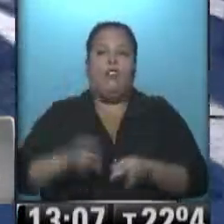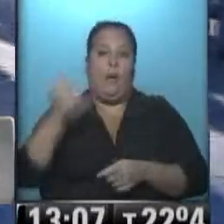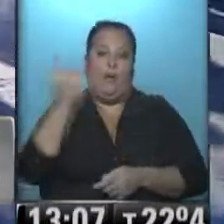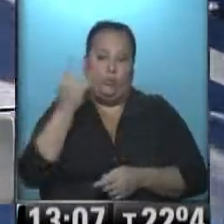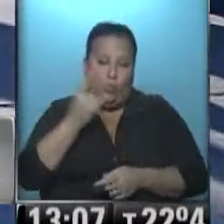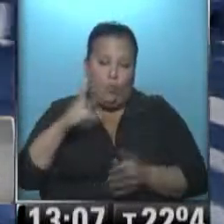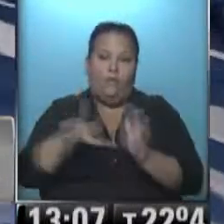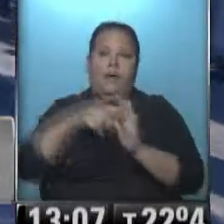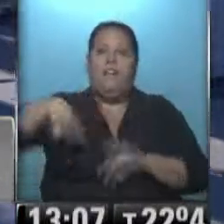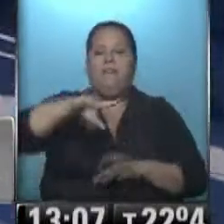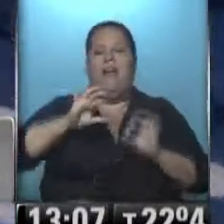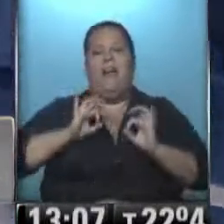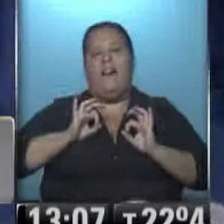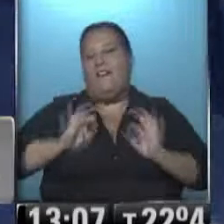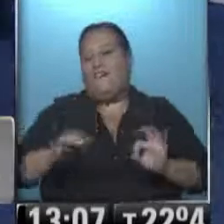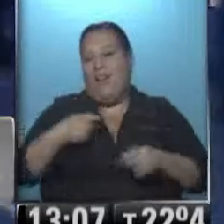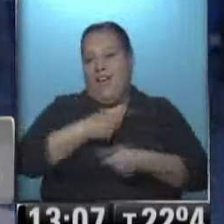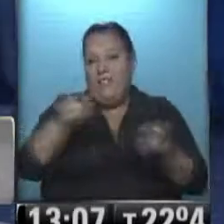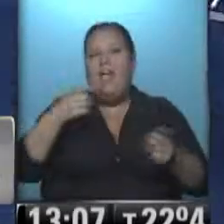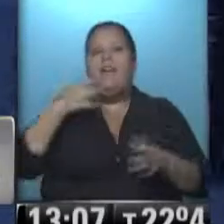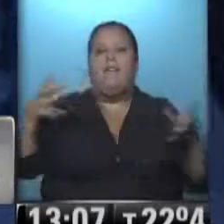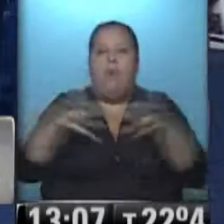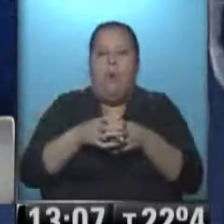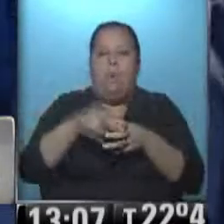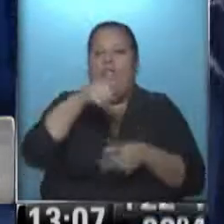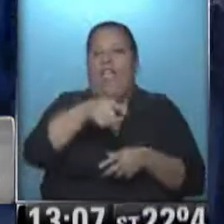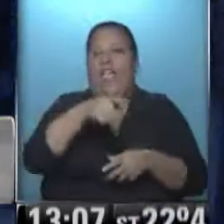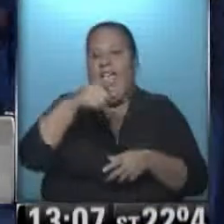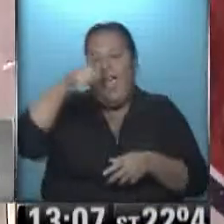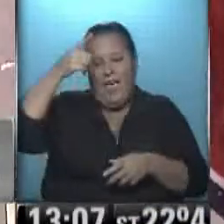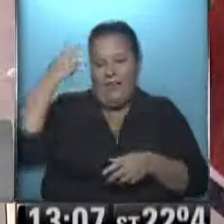le dio asueto a los compañeros e hizo un lockout patronal de vuelta.